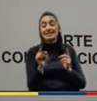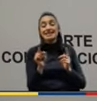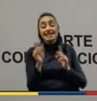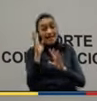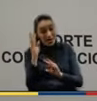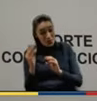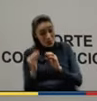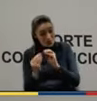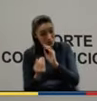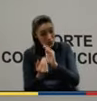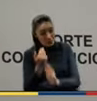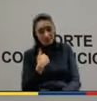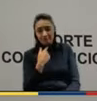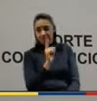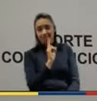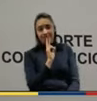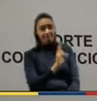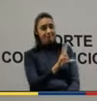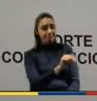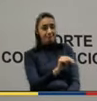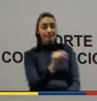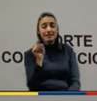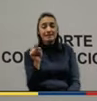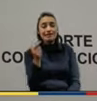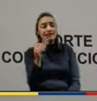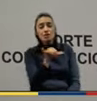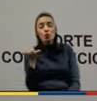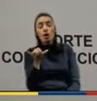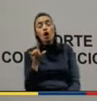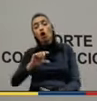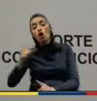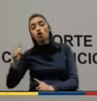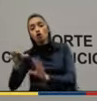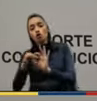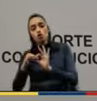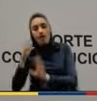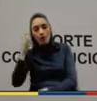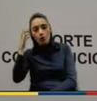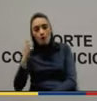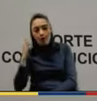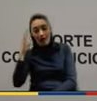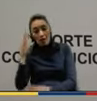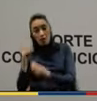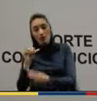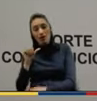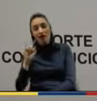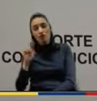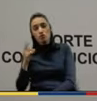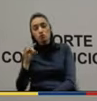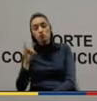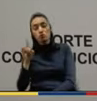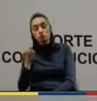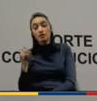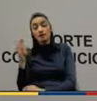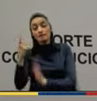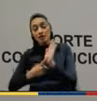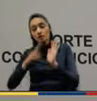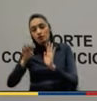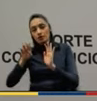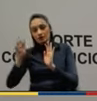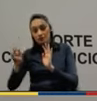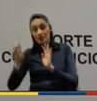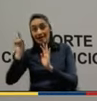desmentir. Es muy parecido al acuerdo de Aarhus de la Unión Europea de 1998. Acuerdo que inspiró este acuerdo. De